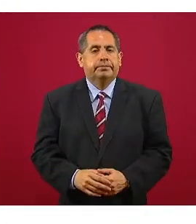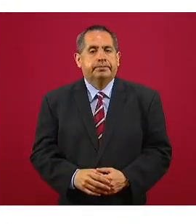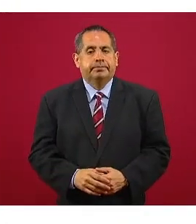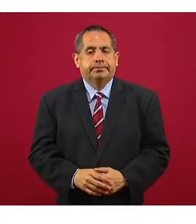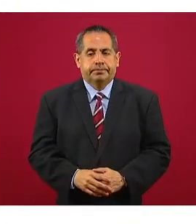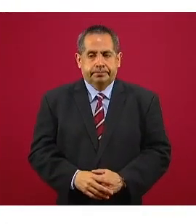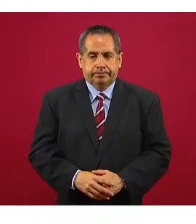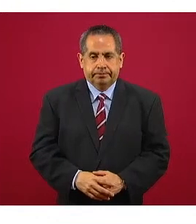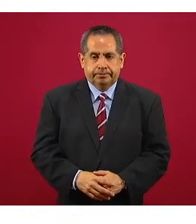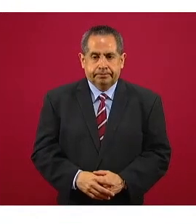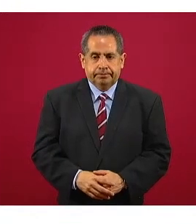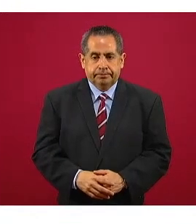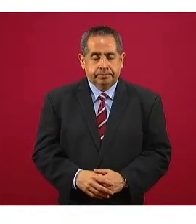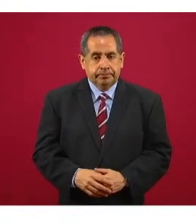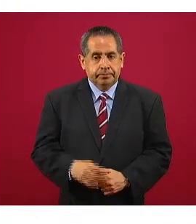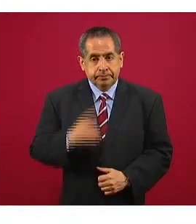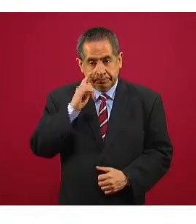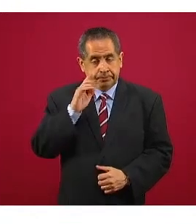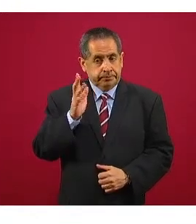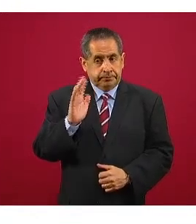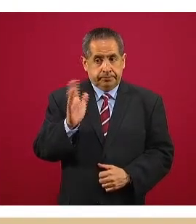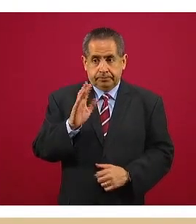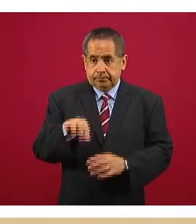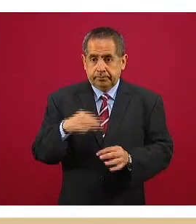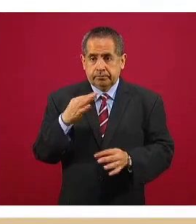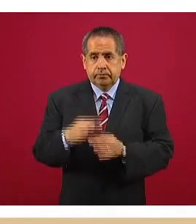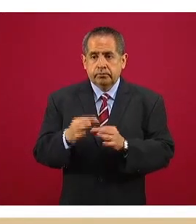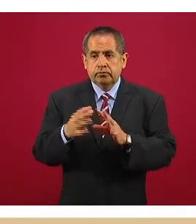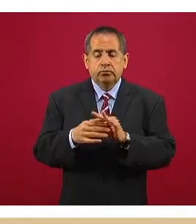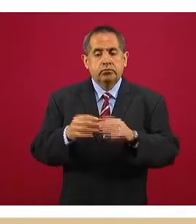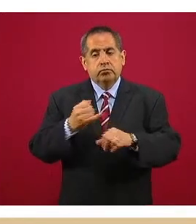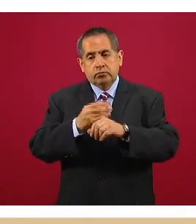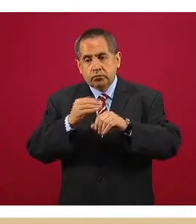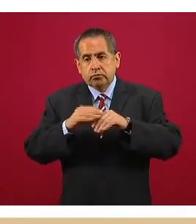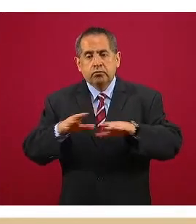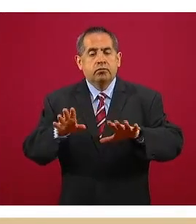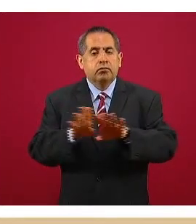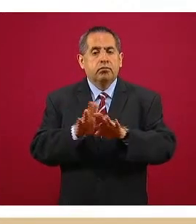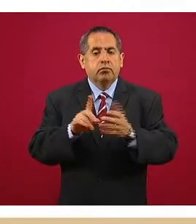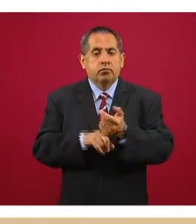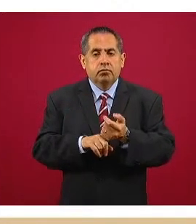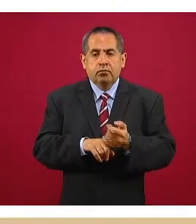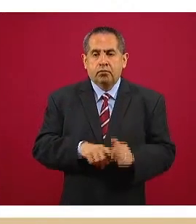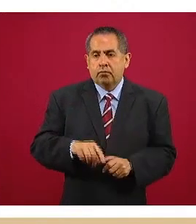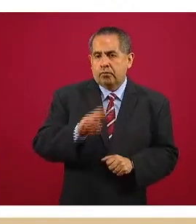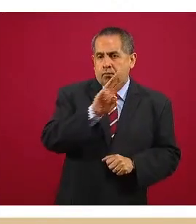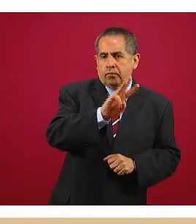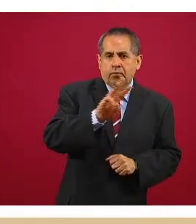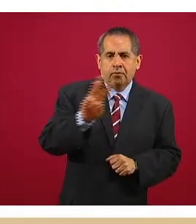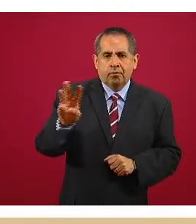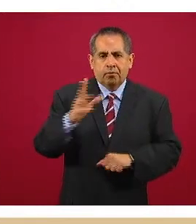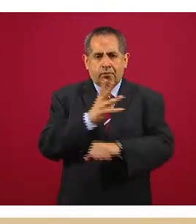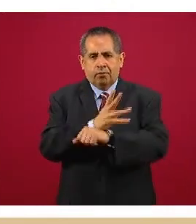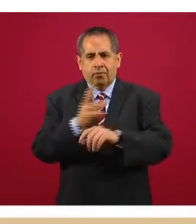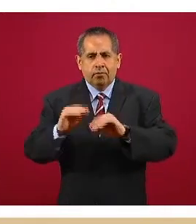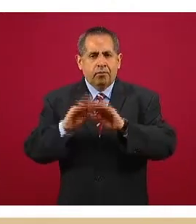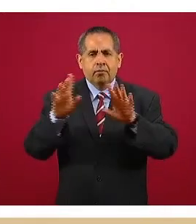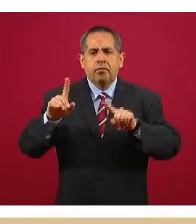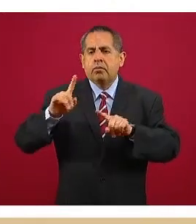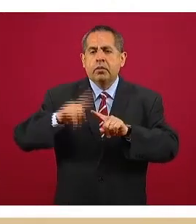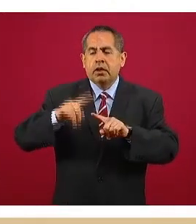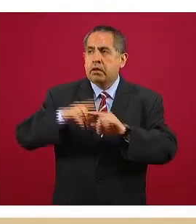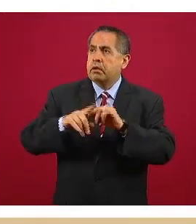favor. Ya está disponible, también informarles, la plataforma de transparencia de